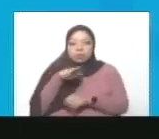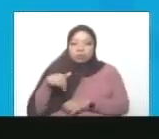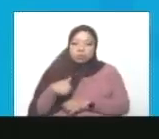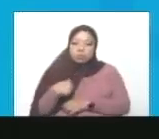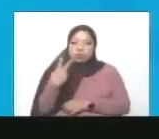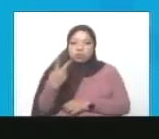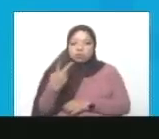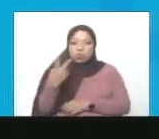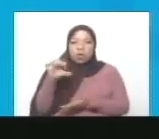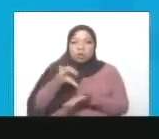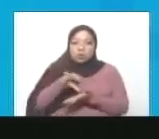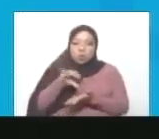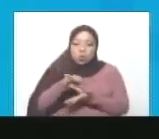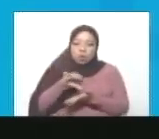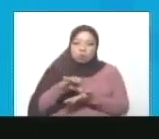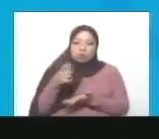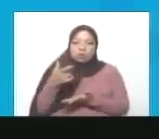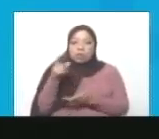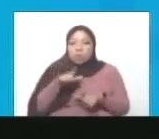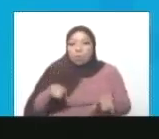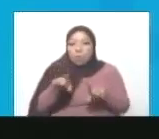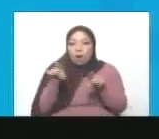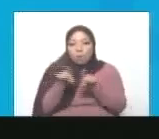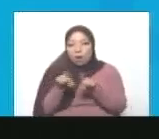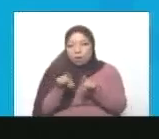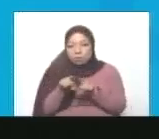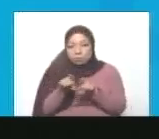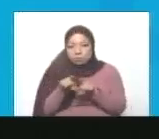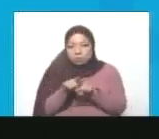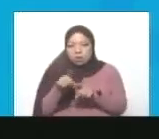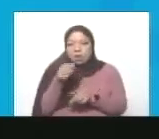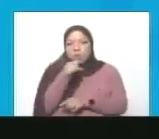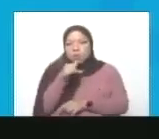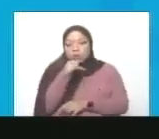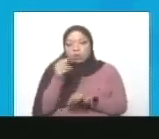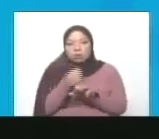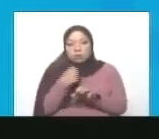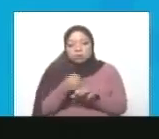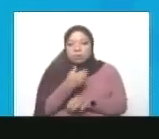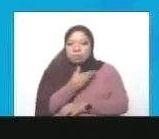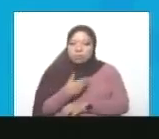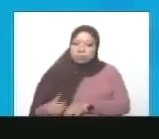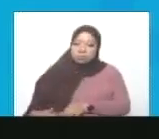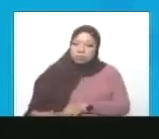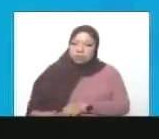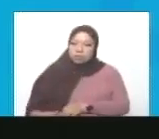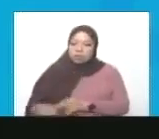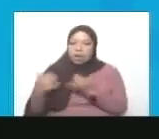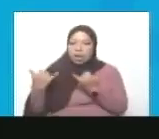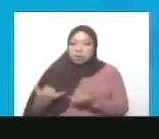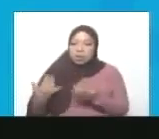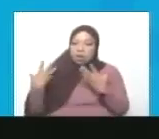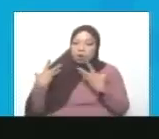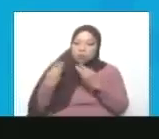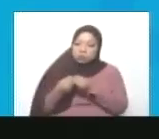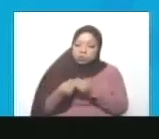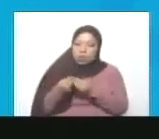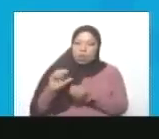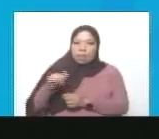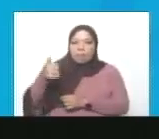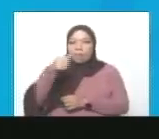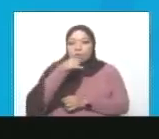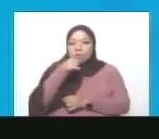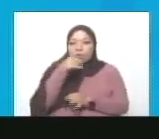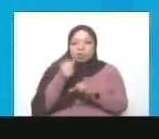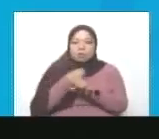dos ciudades, en la península, en el Istmo, y bueno, he tomado nota y por supuesto, presidente, desde ya, junto con el mayor general